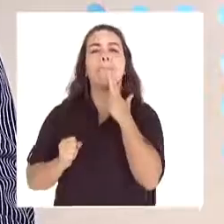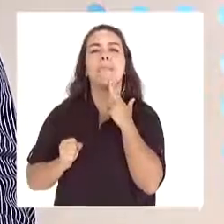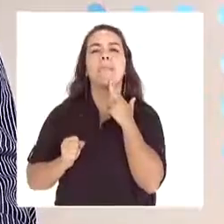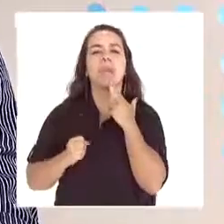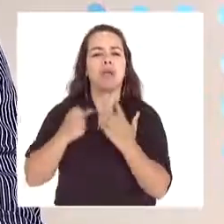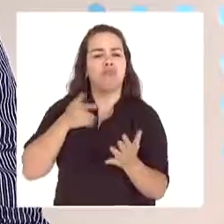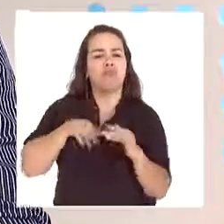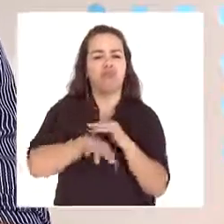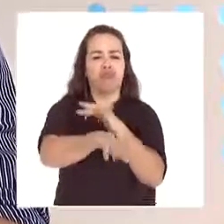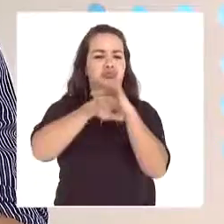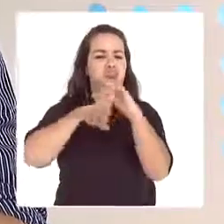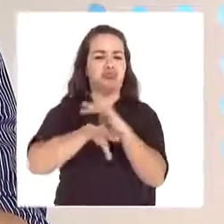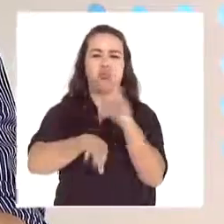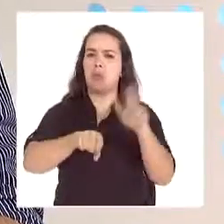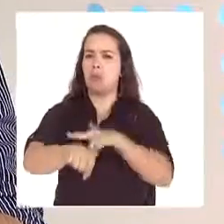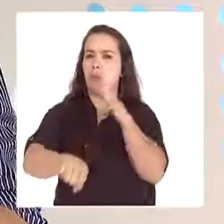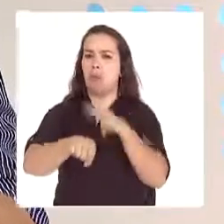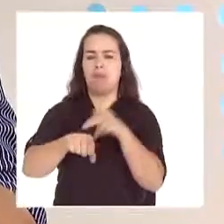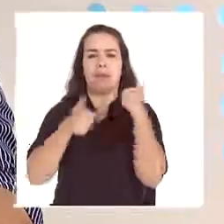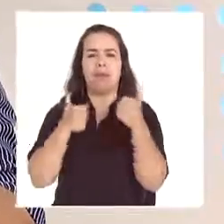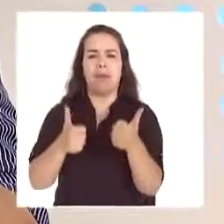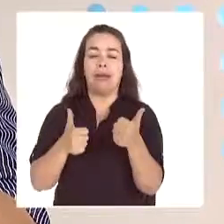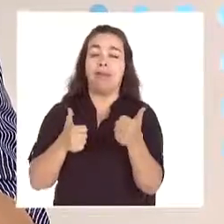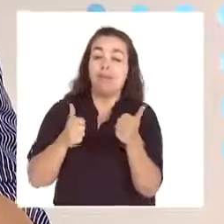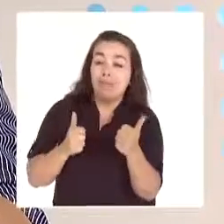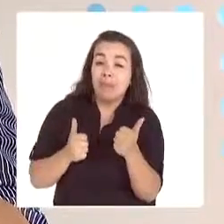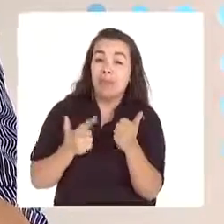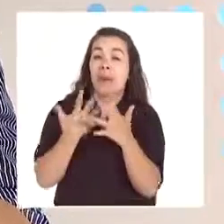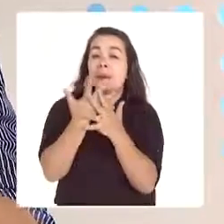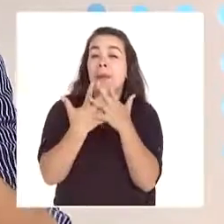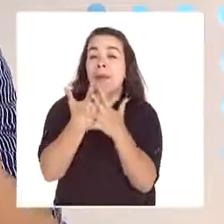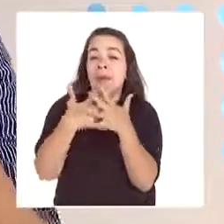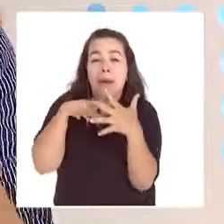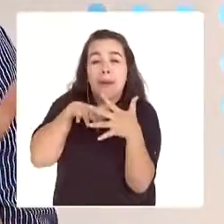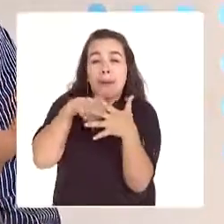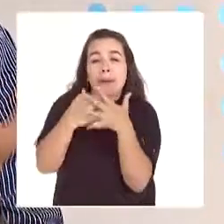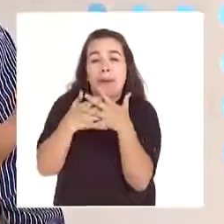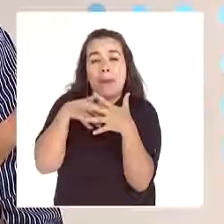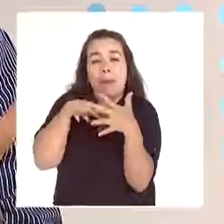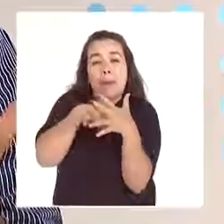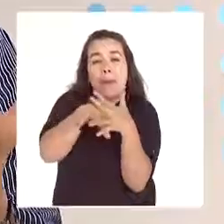libremente. El problema de no tener esos peajes, si